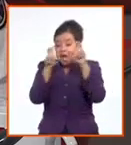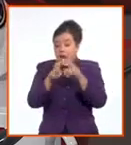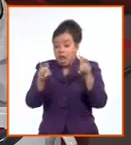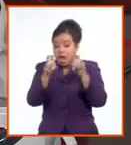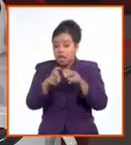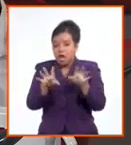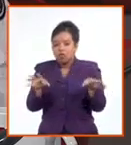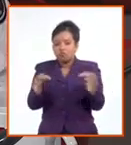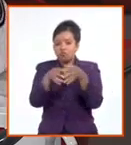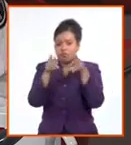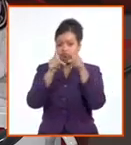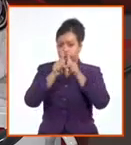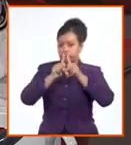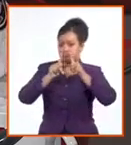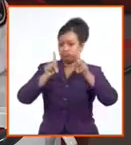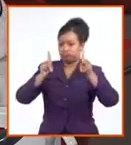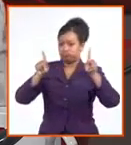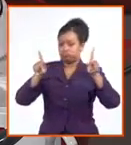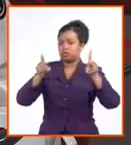que requieren